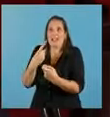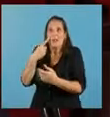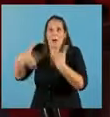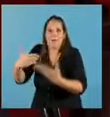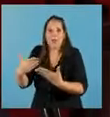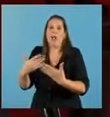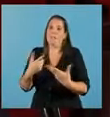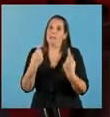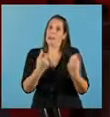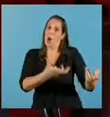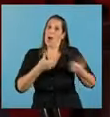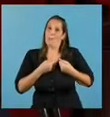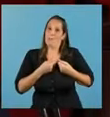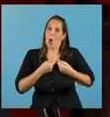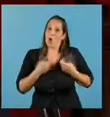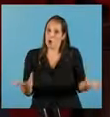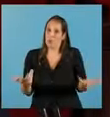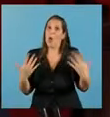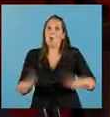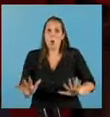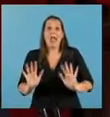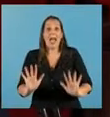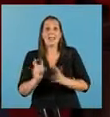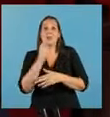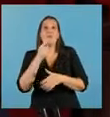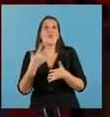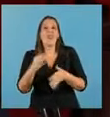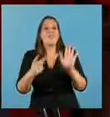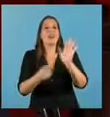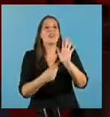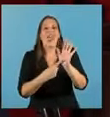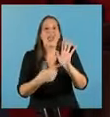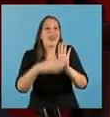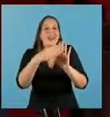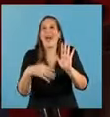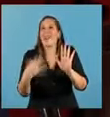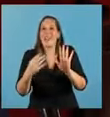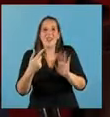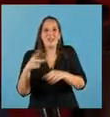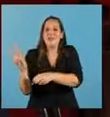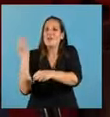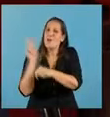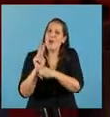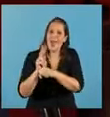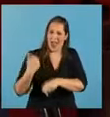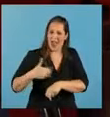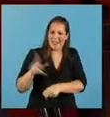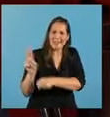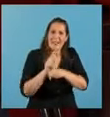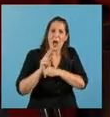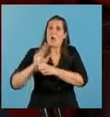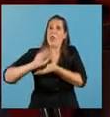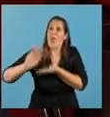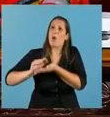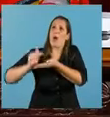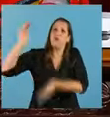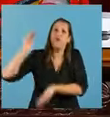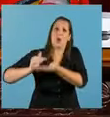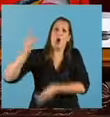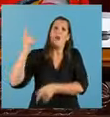endeudamiento debería ser la regla para proteger a Argentina de los ciclos de sobreendeudamiento en los que recurrentemente